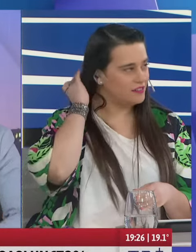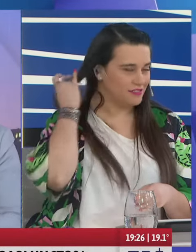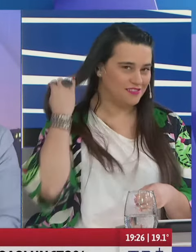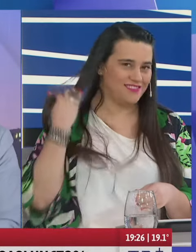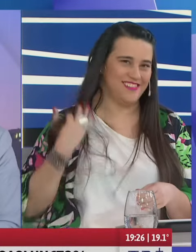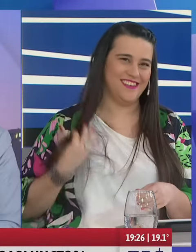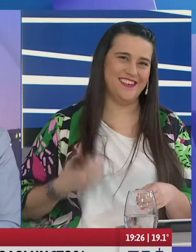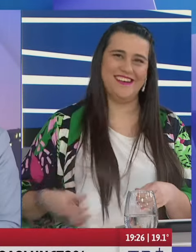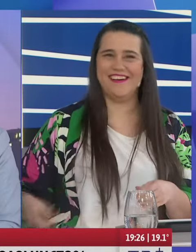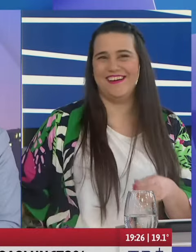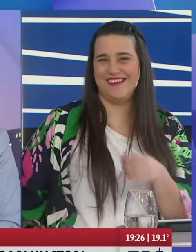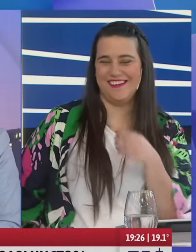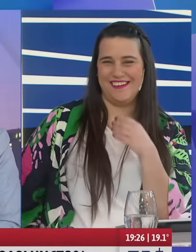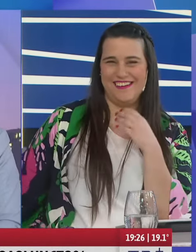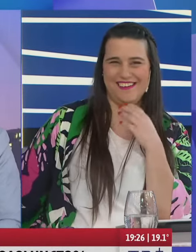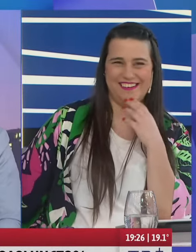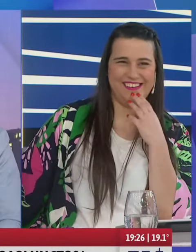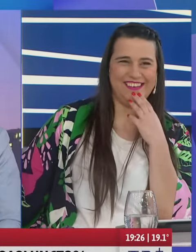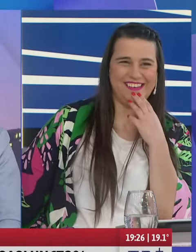responder.